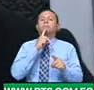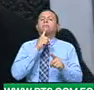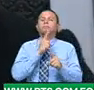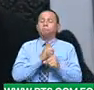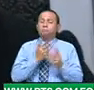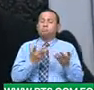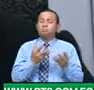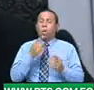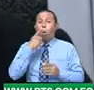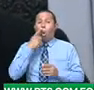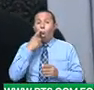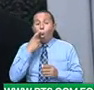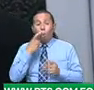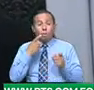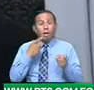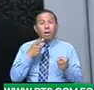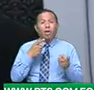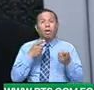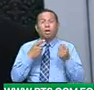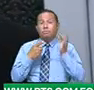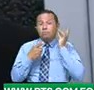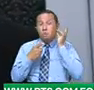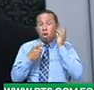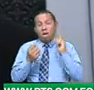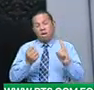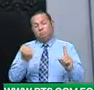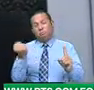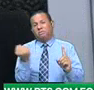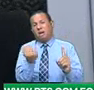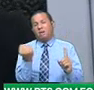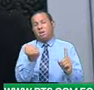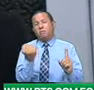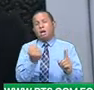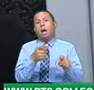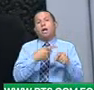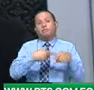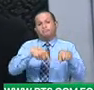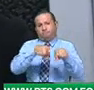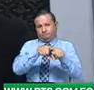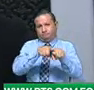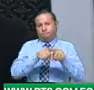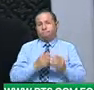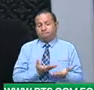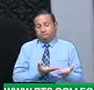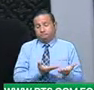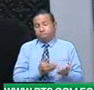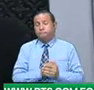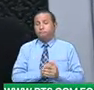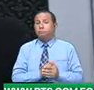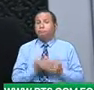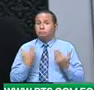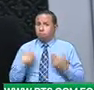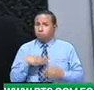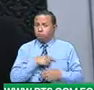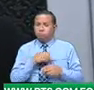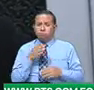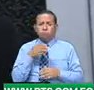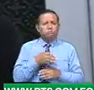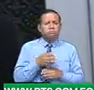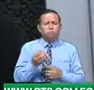femicidio íntimo entre la pareja. Según los primeros datos que nosotros hemos podido